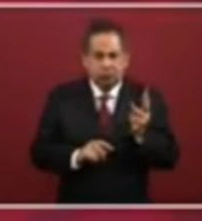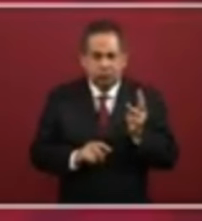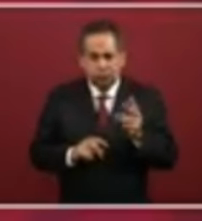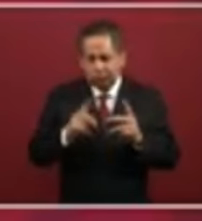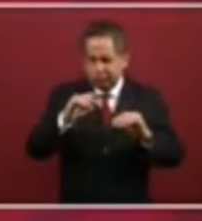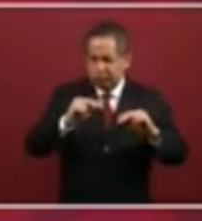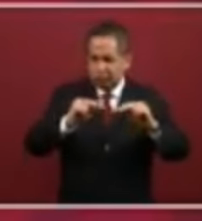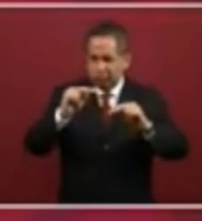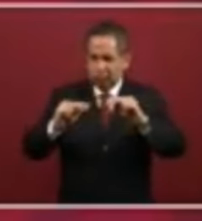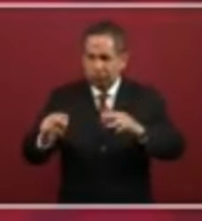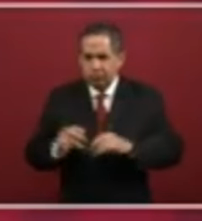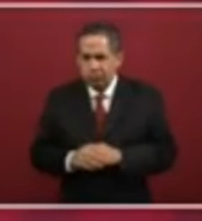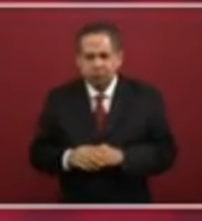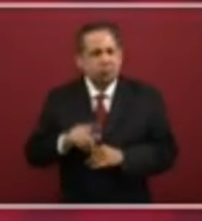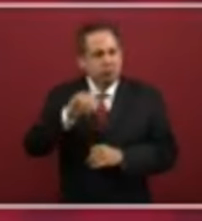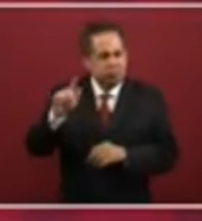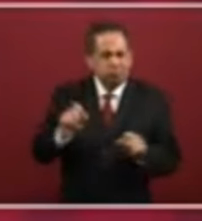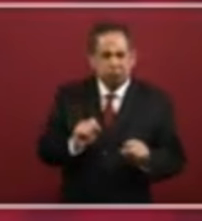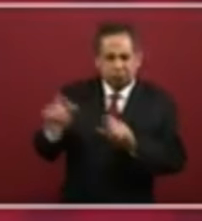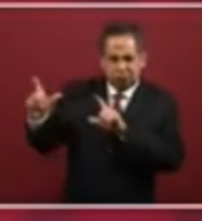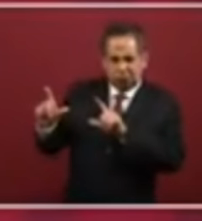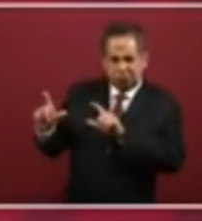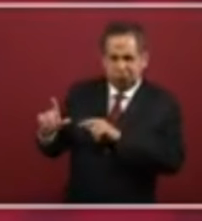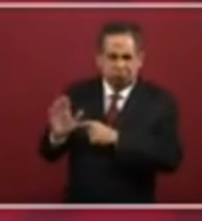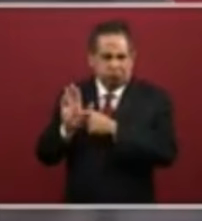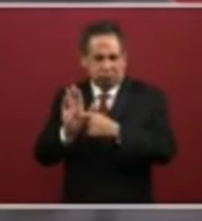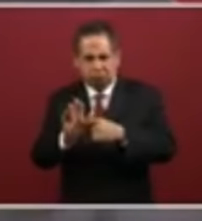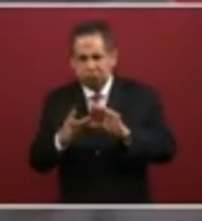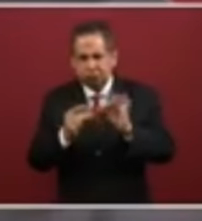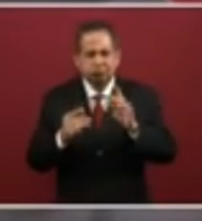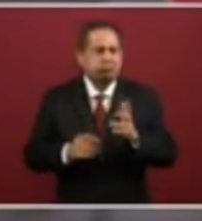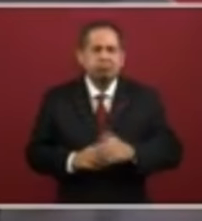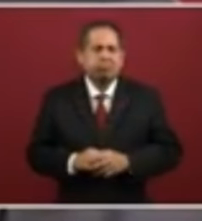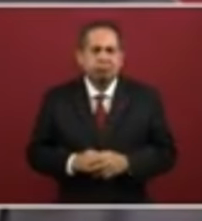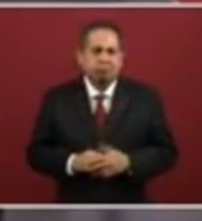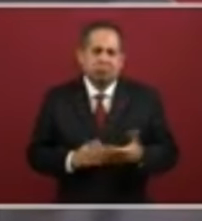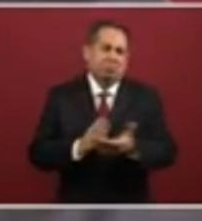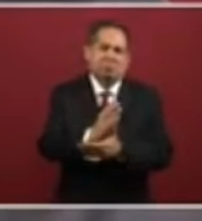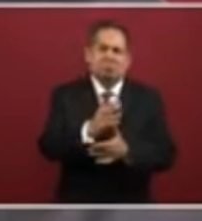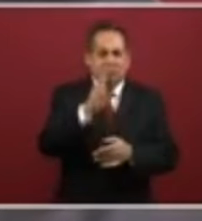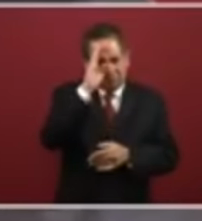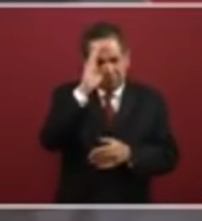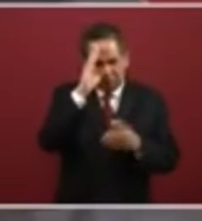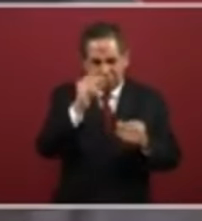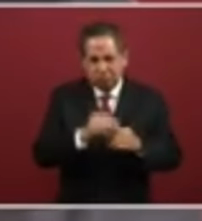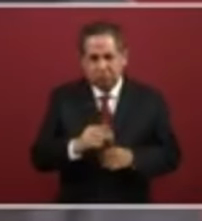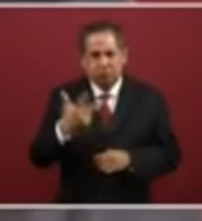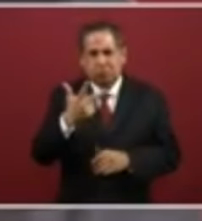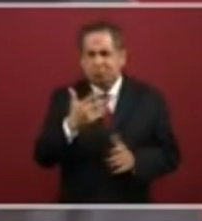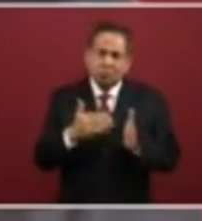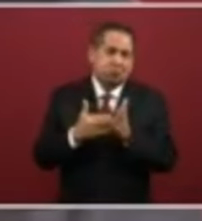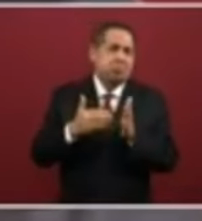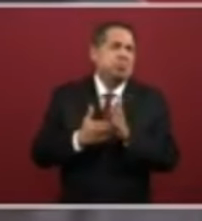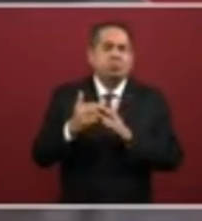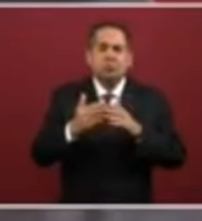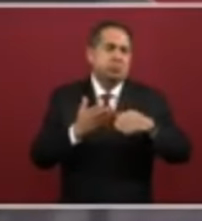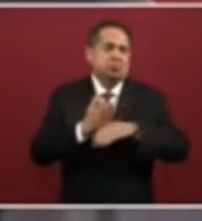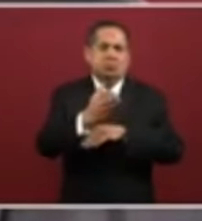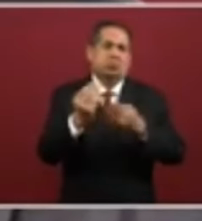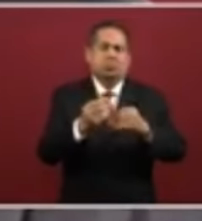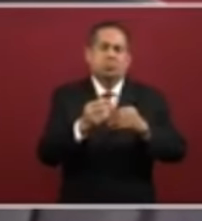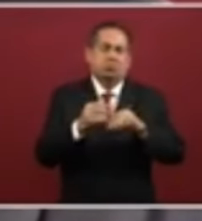ese rango les van a presentar toda la información, pero se pasan de los 8.